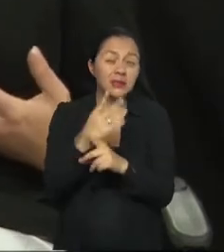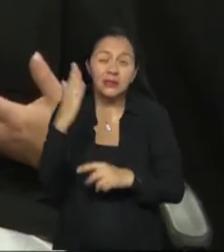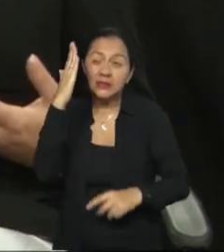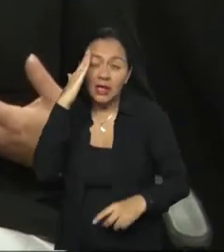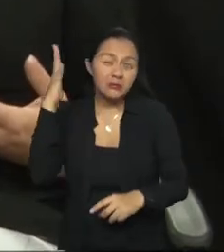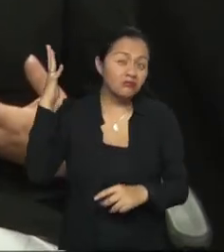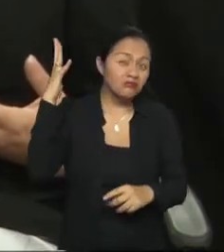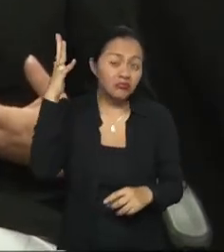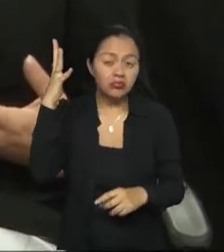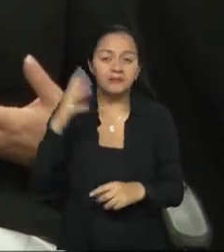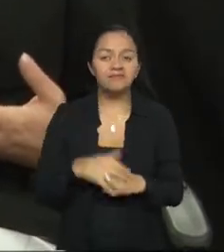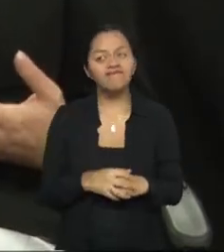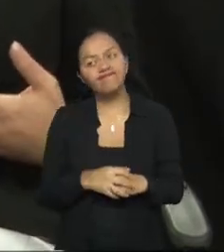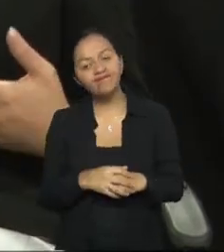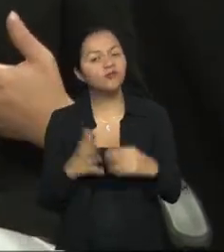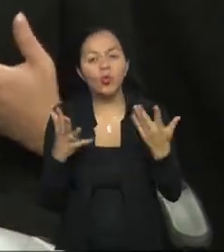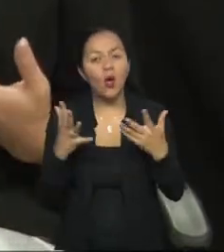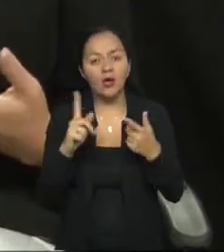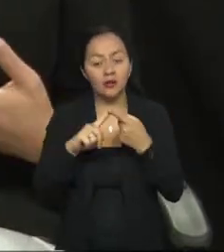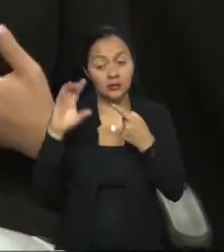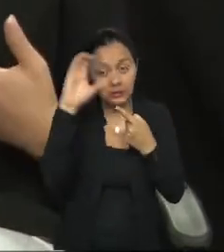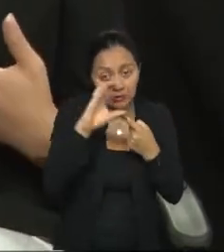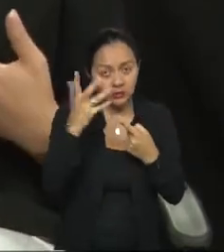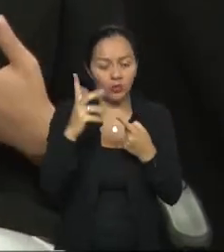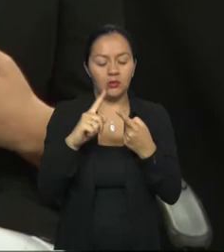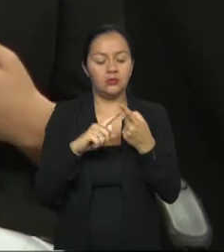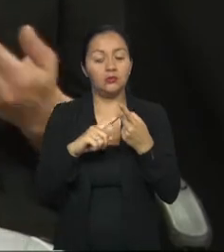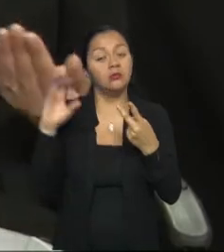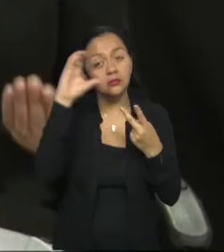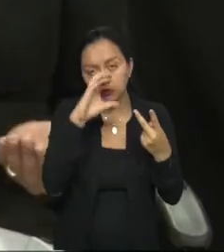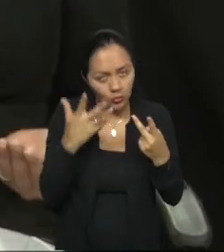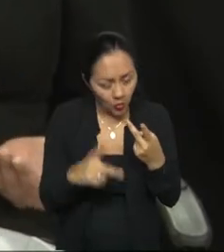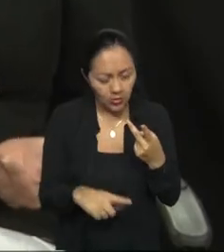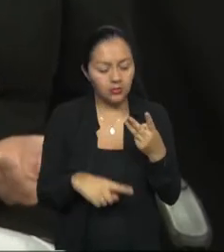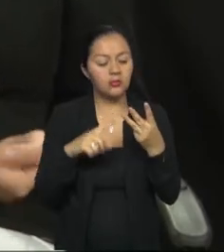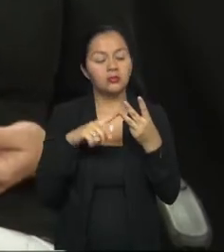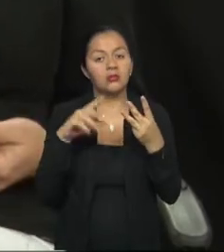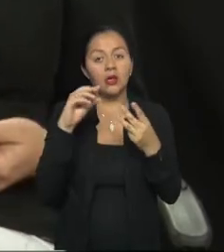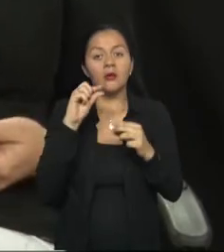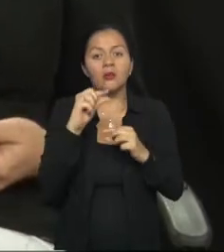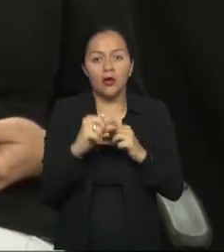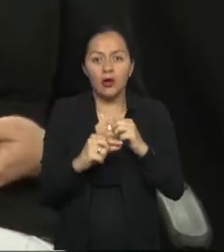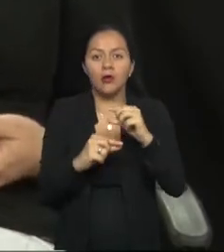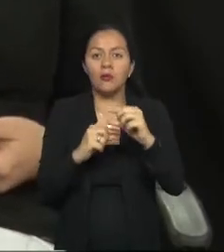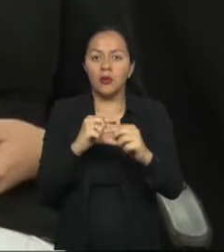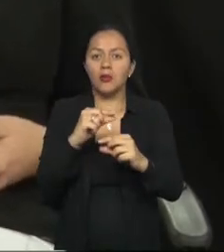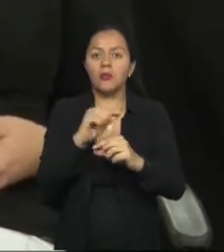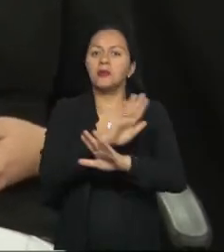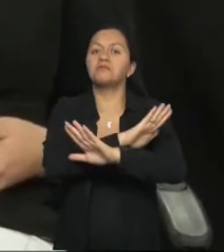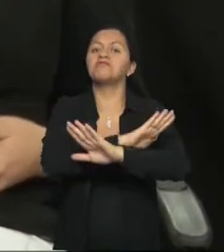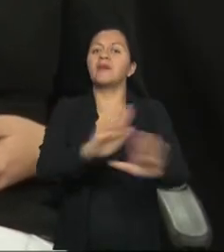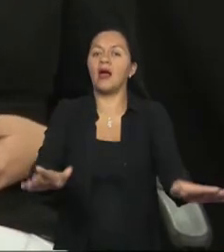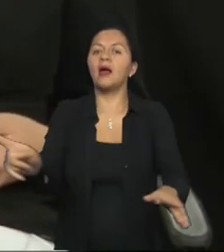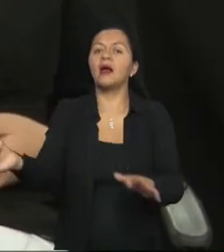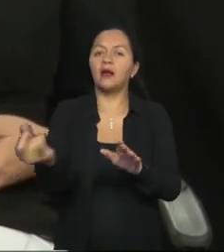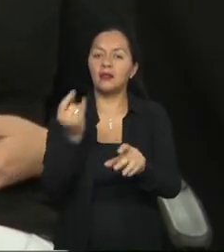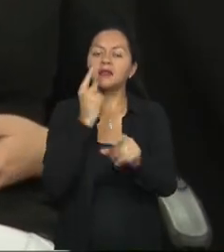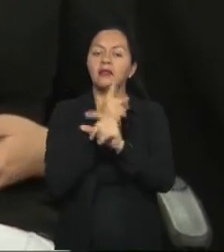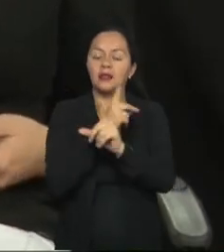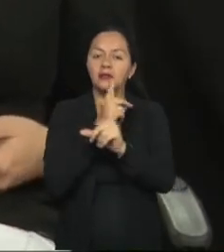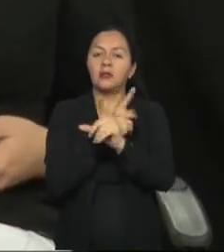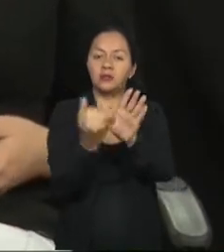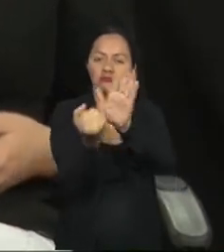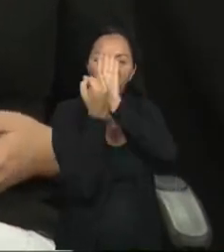que pueda aportar. Poco a poco hemos ido incrementando este grupo de ponentes, personas con discapacidad